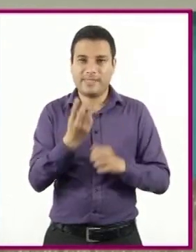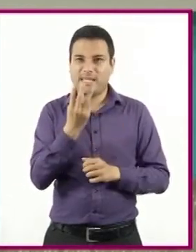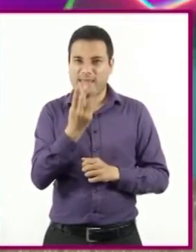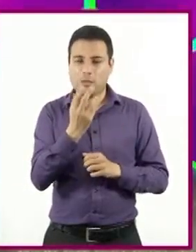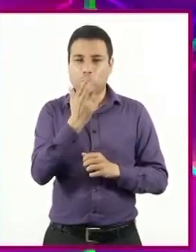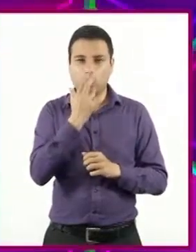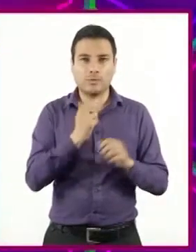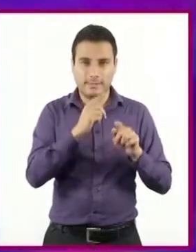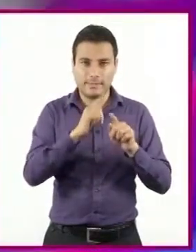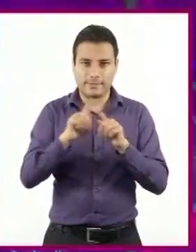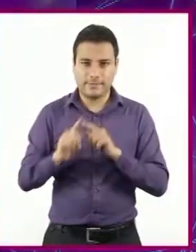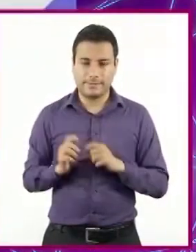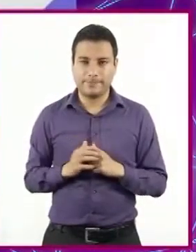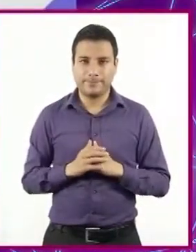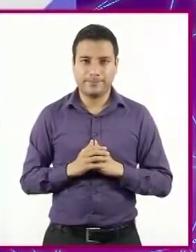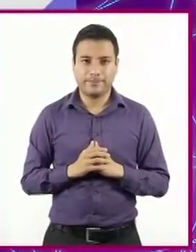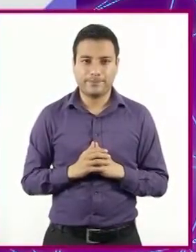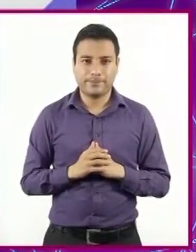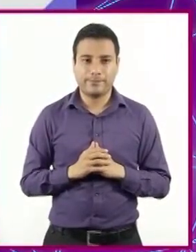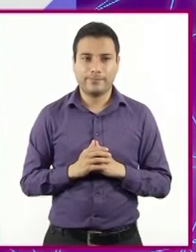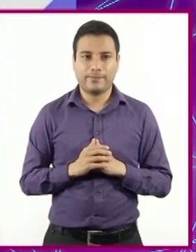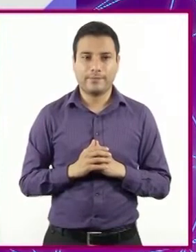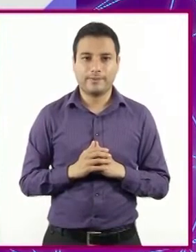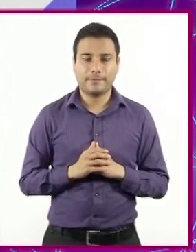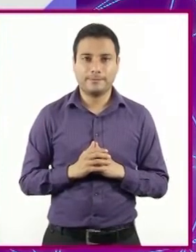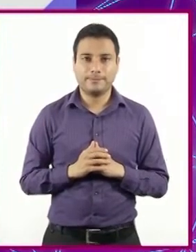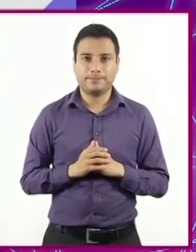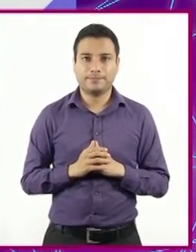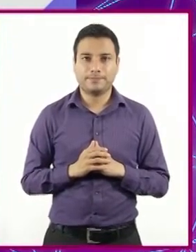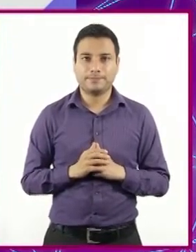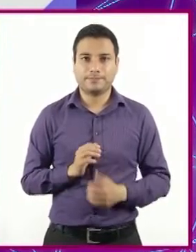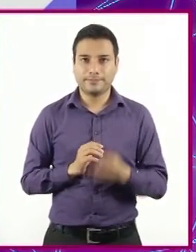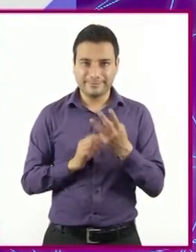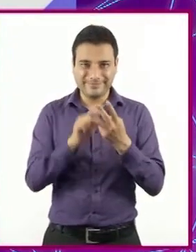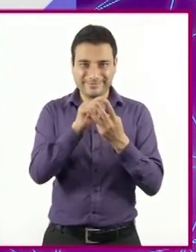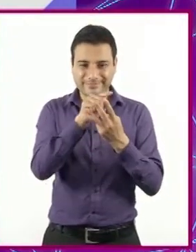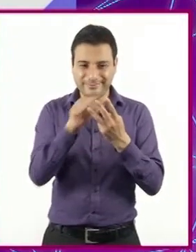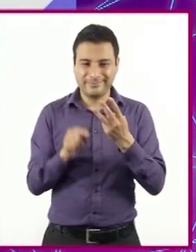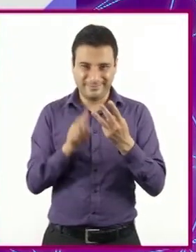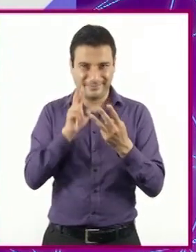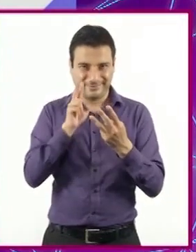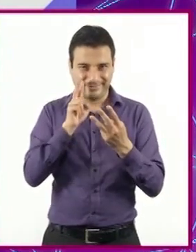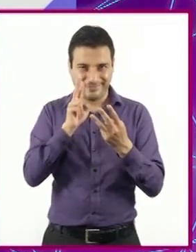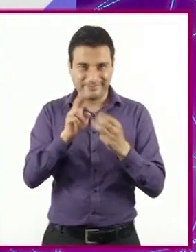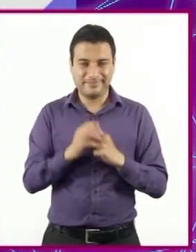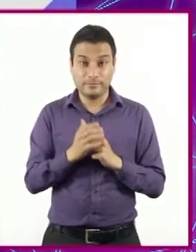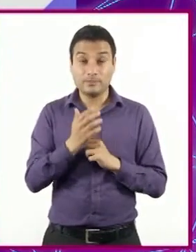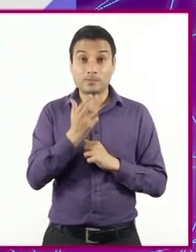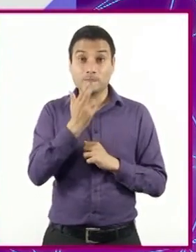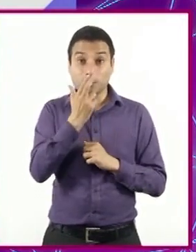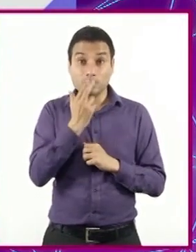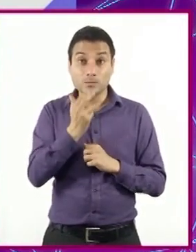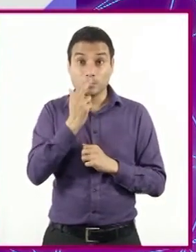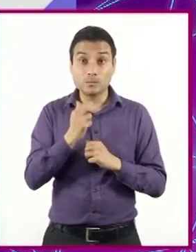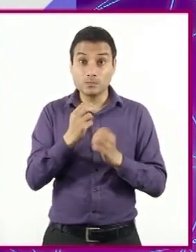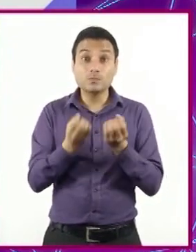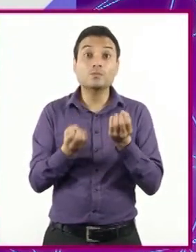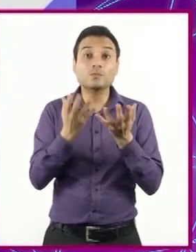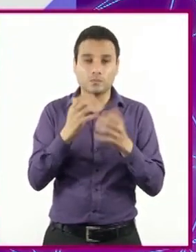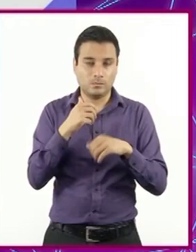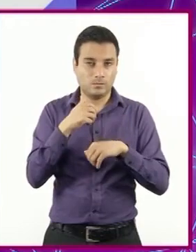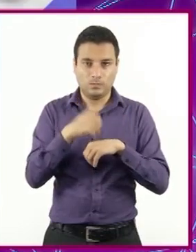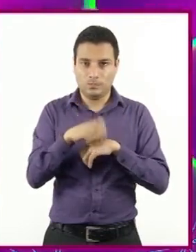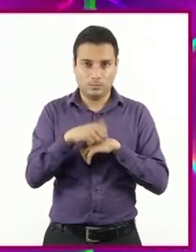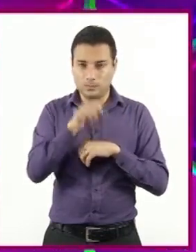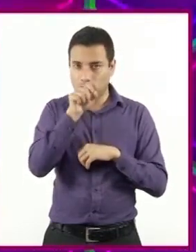dulces. Aquí tenemos 3 esferas, cada una con el mismo número de dulces. Verifiquemos si la masa de